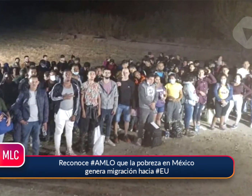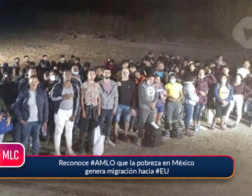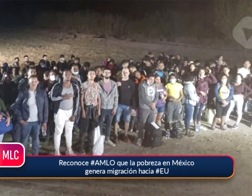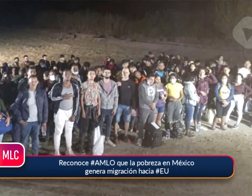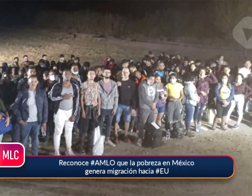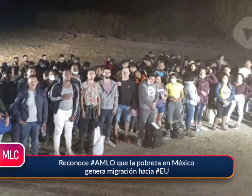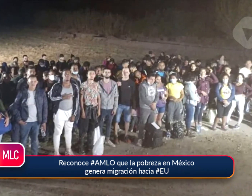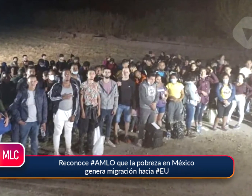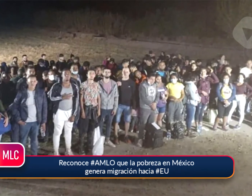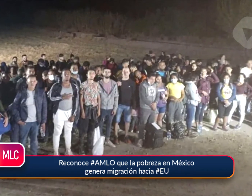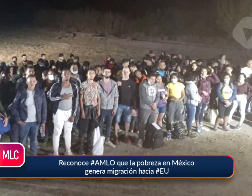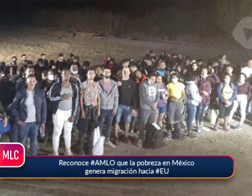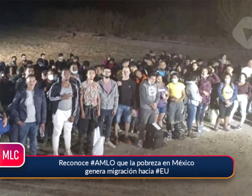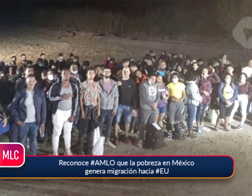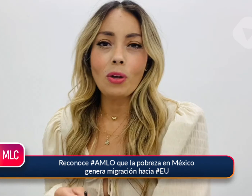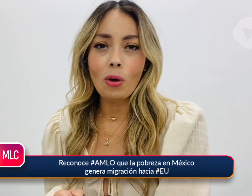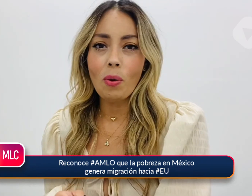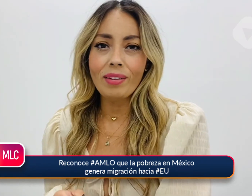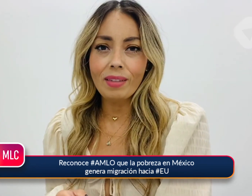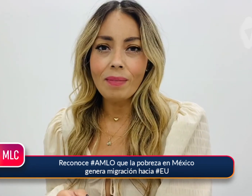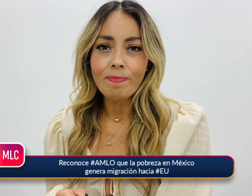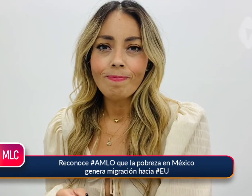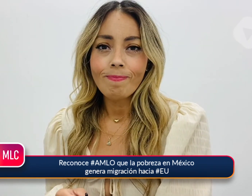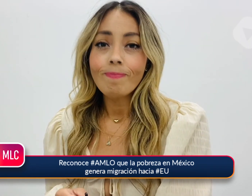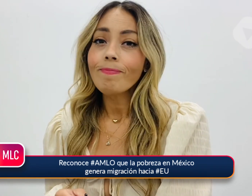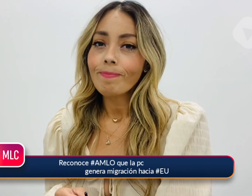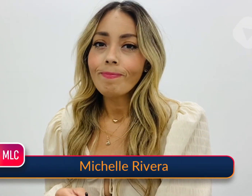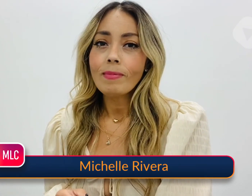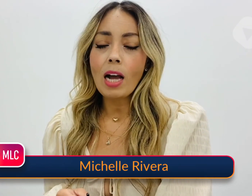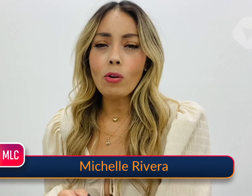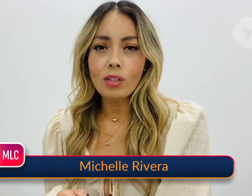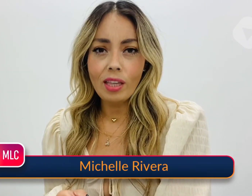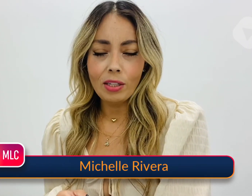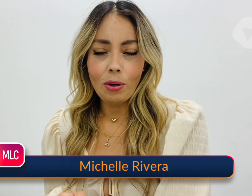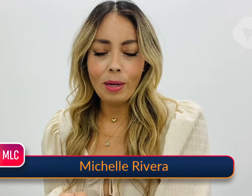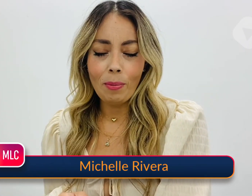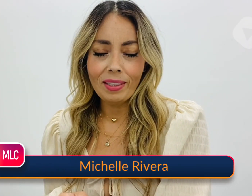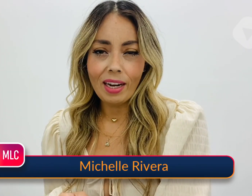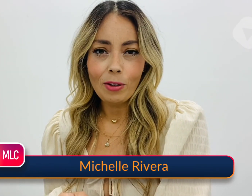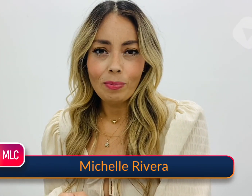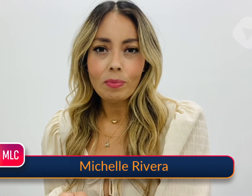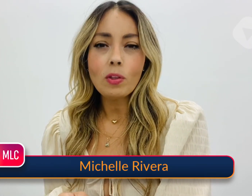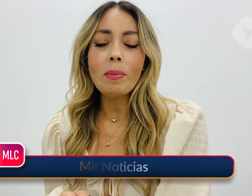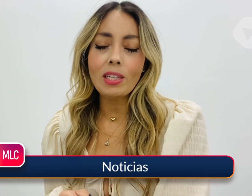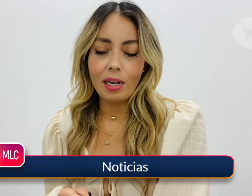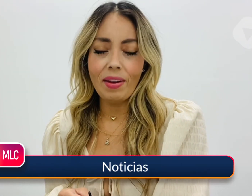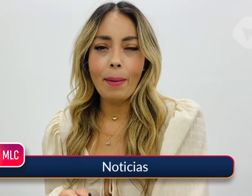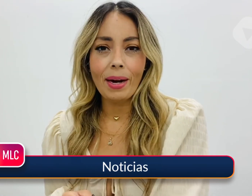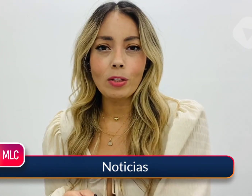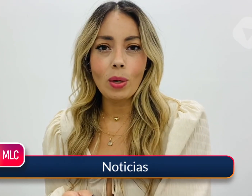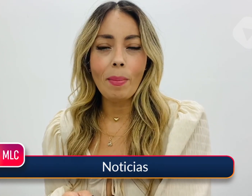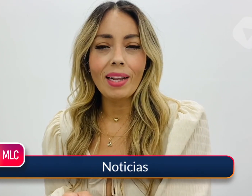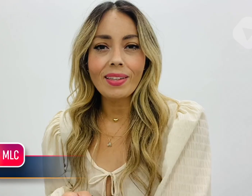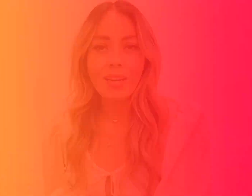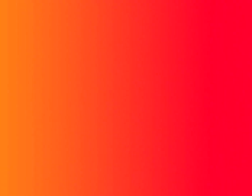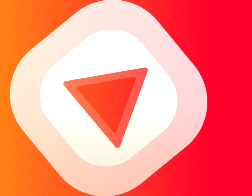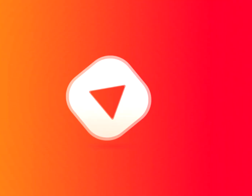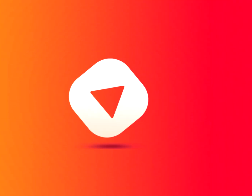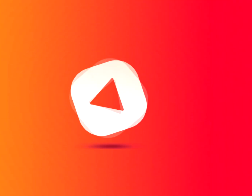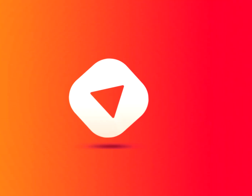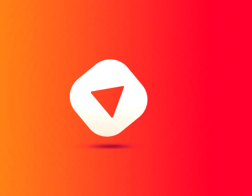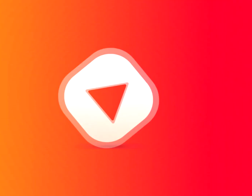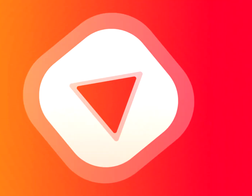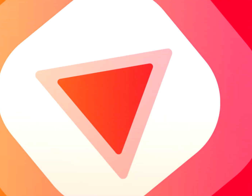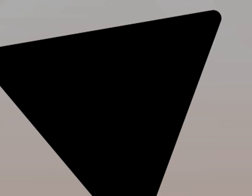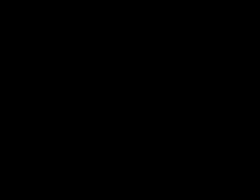país para que deje de ocurrir una situación como esta? A consideración mi comentario. Soy Michelle Rivera para Zona 13.